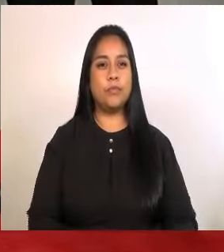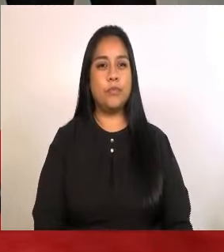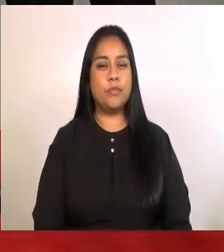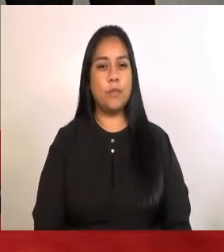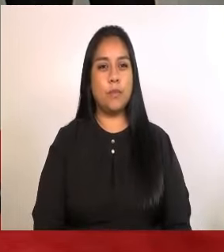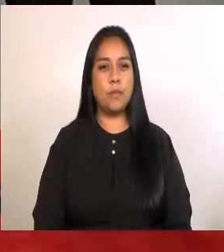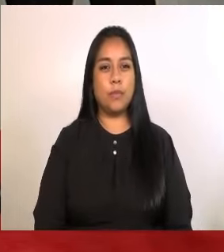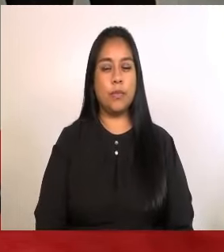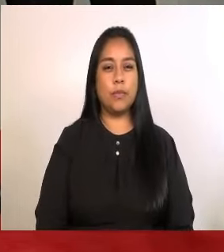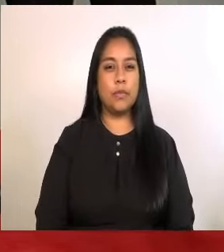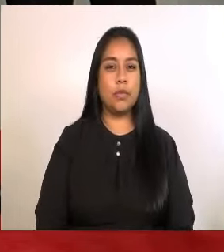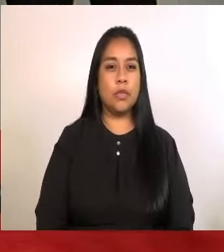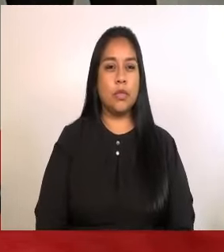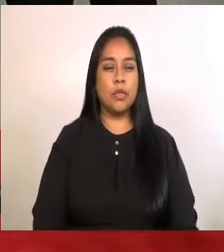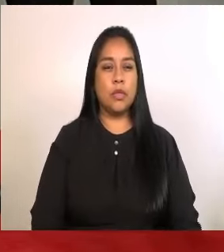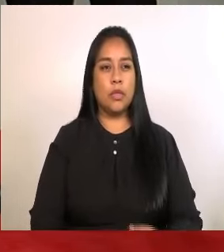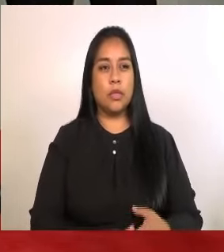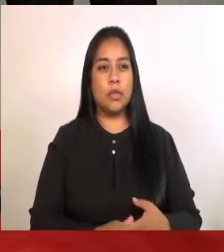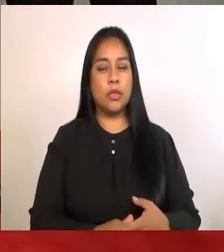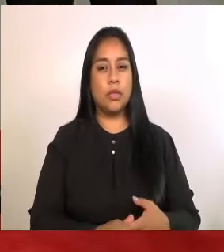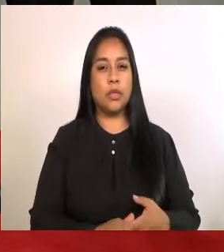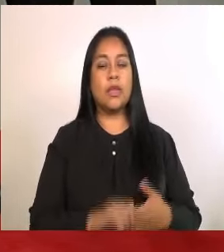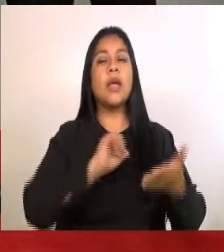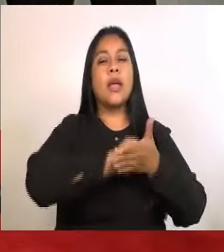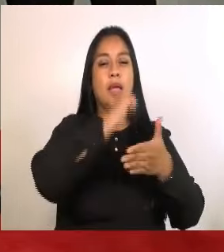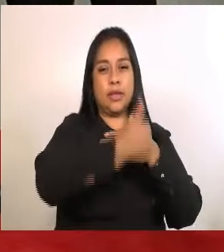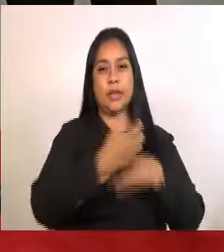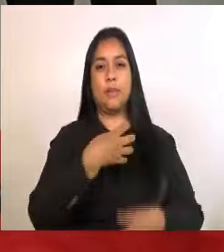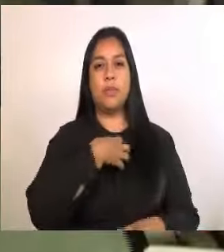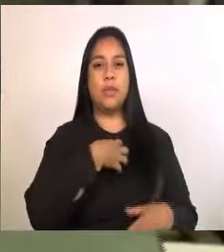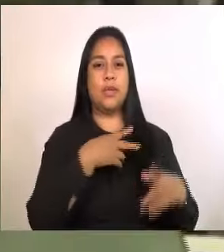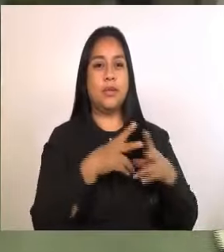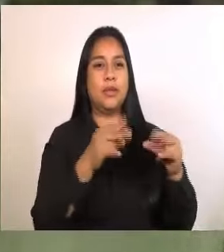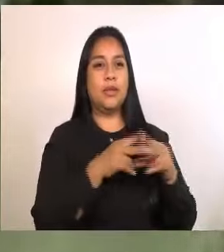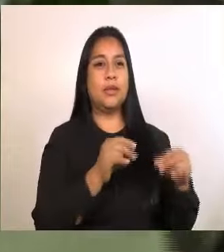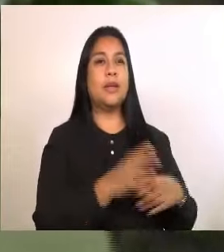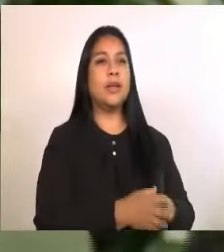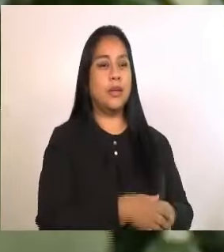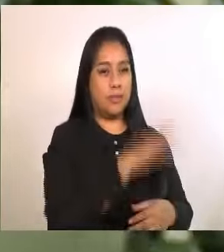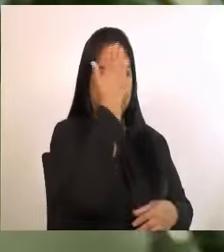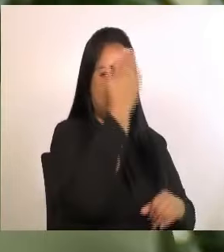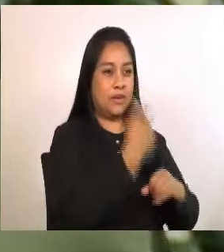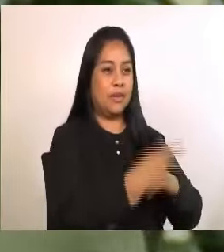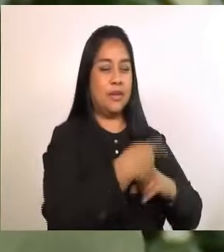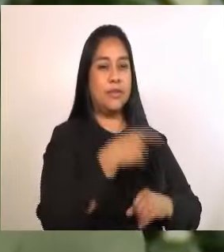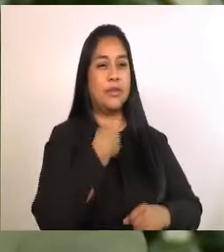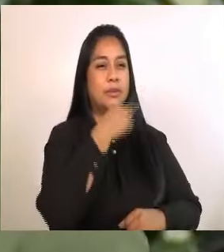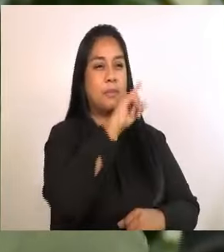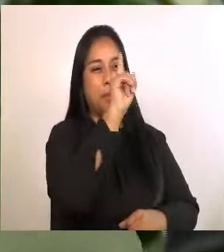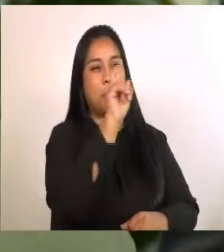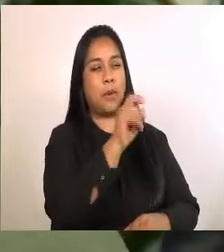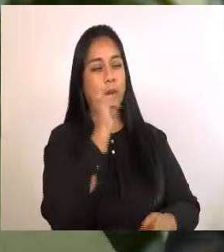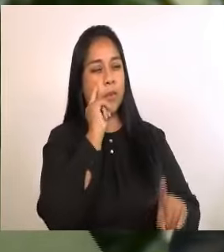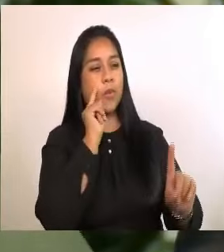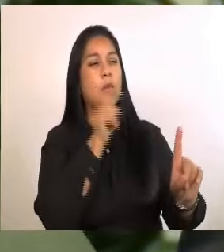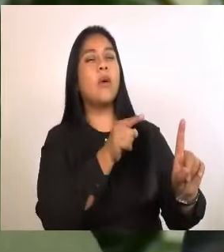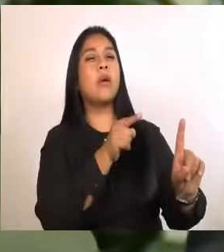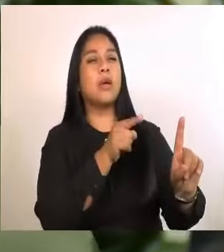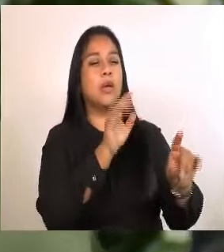de la agencia Agenda Propia Nicaragua. Buenas tardes. Mi pregunta es dirigida